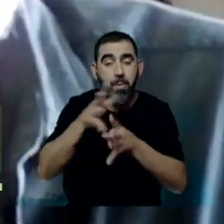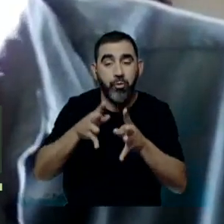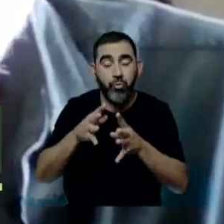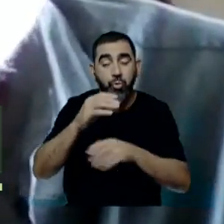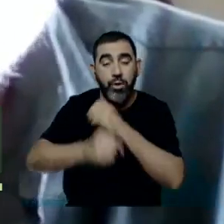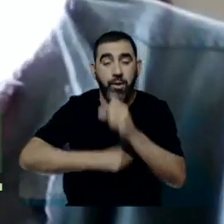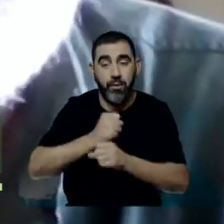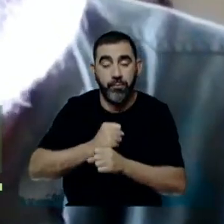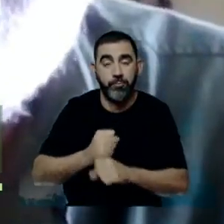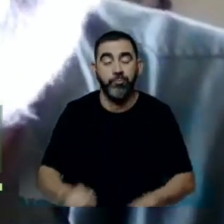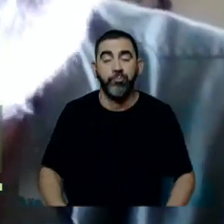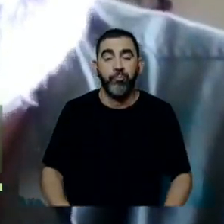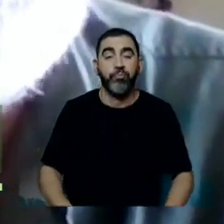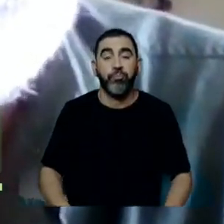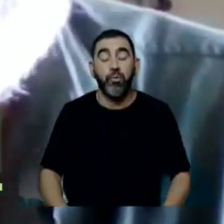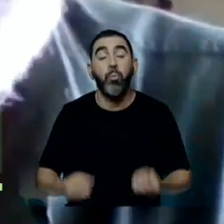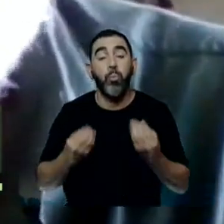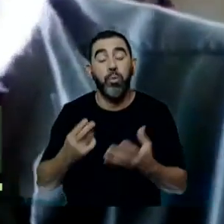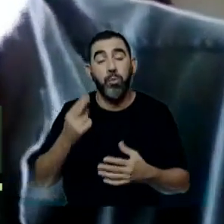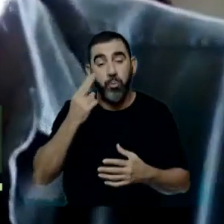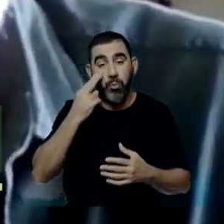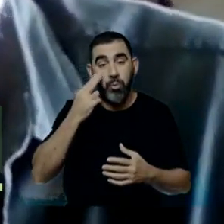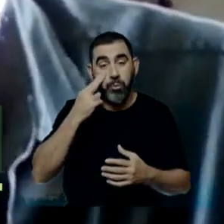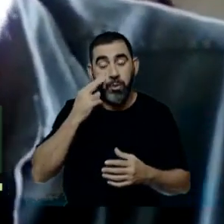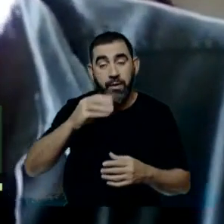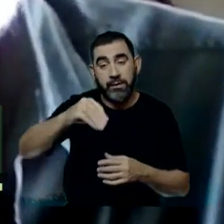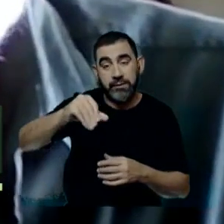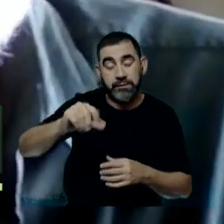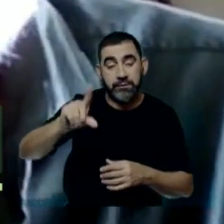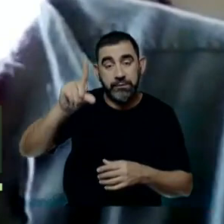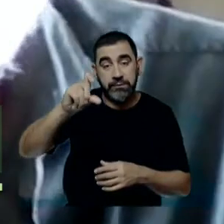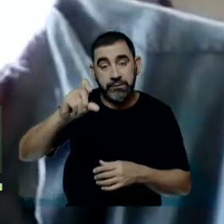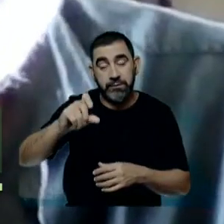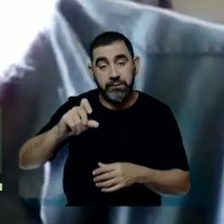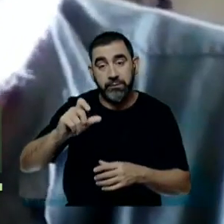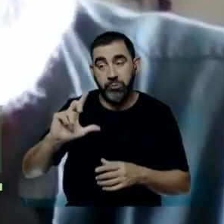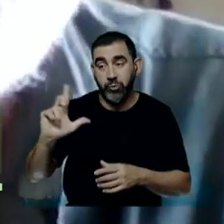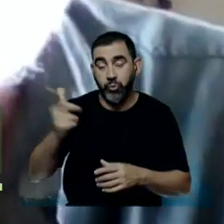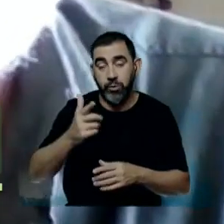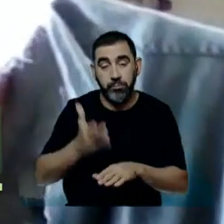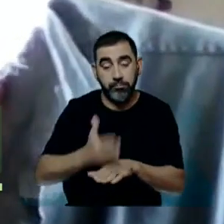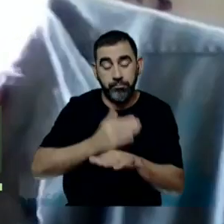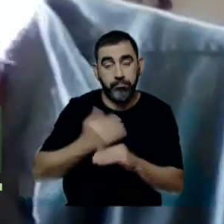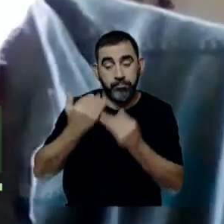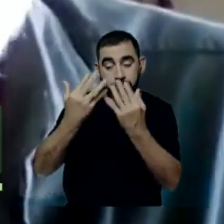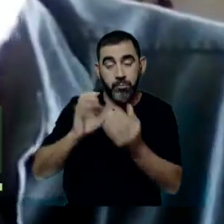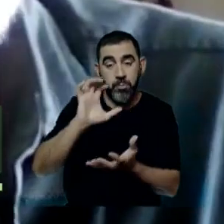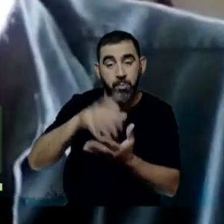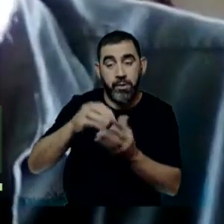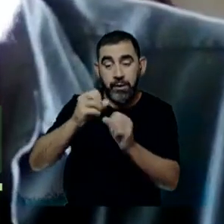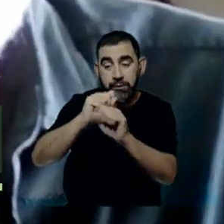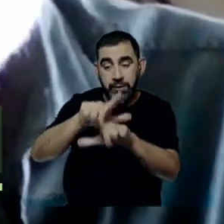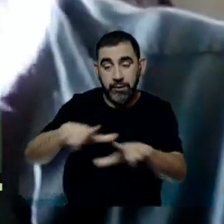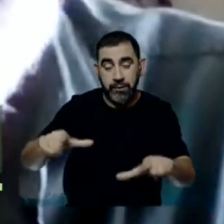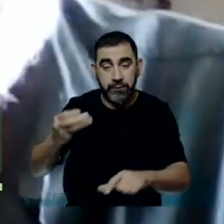año, por los problemas de aumento de salinidad y que no tiene prevista una planta